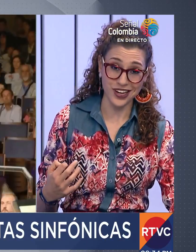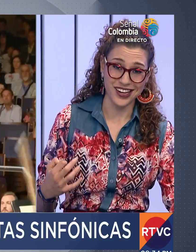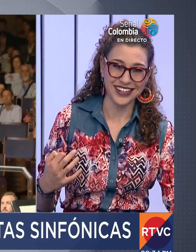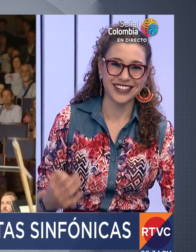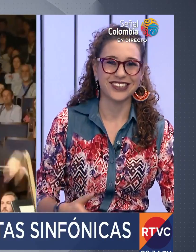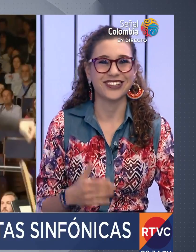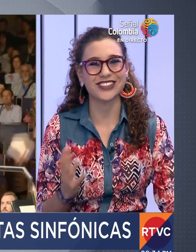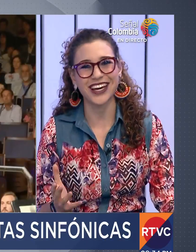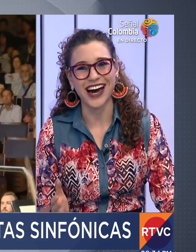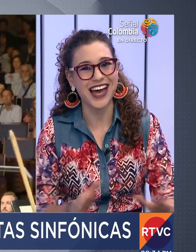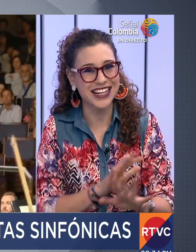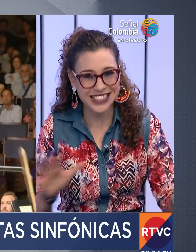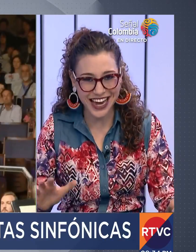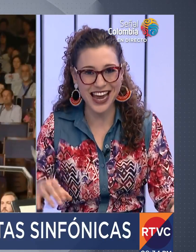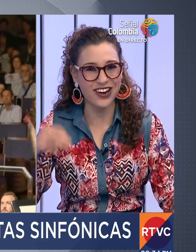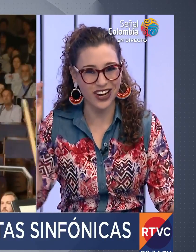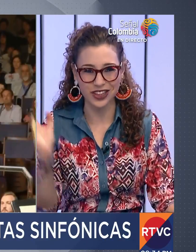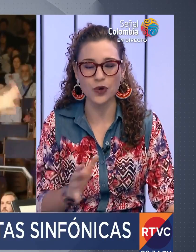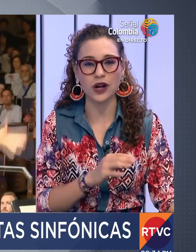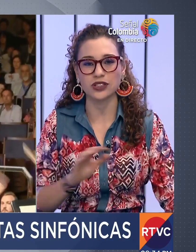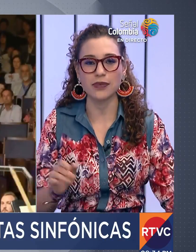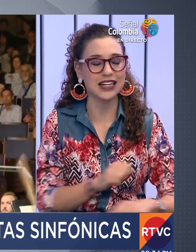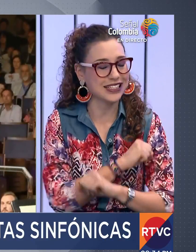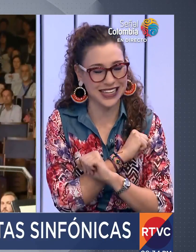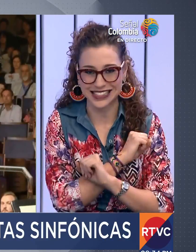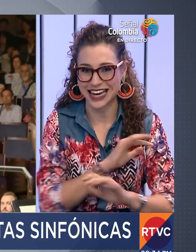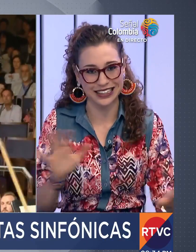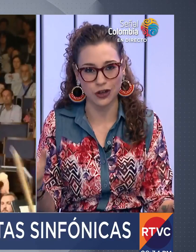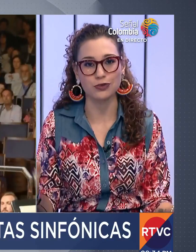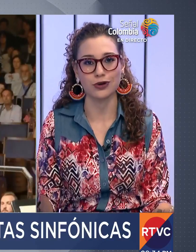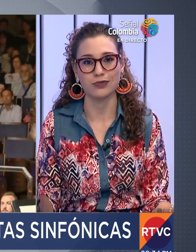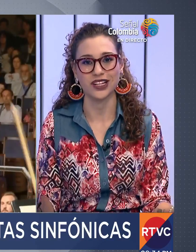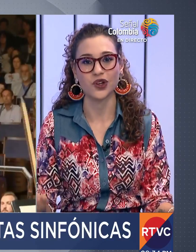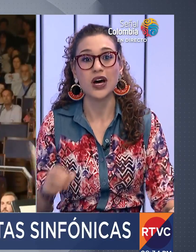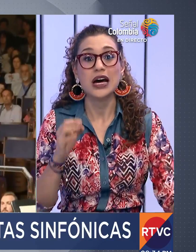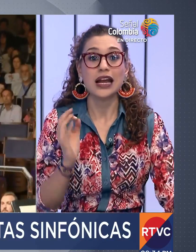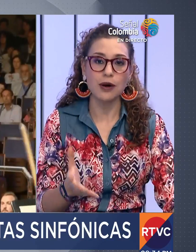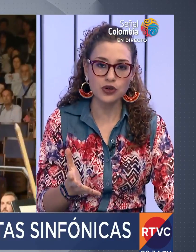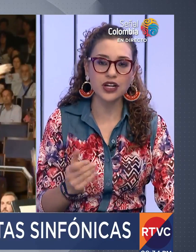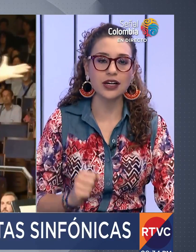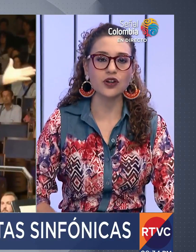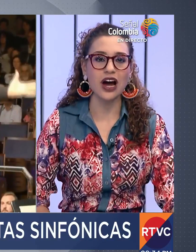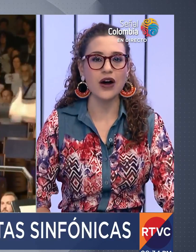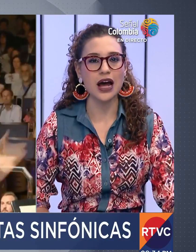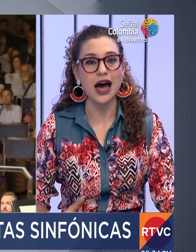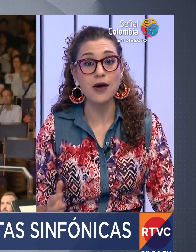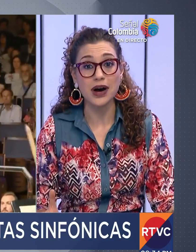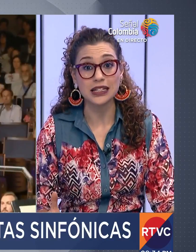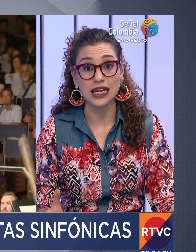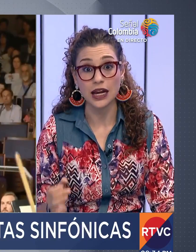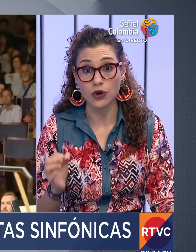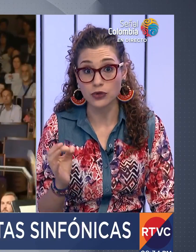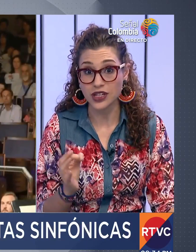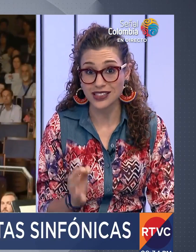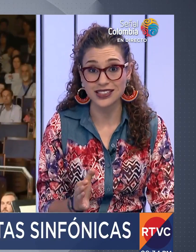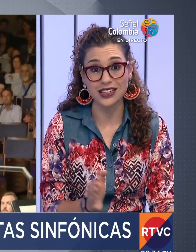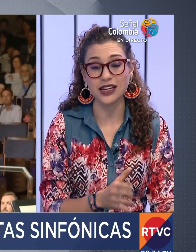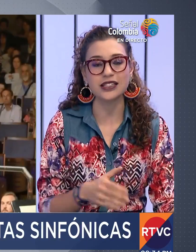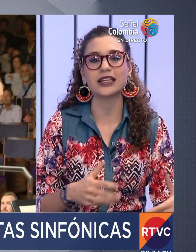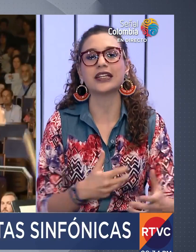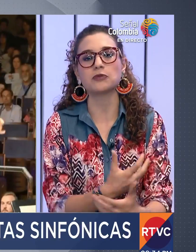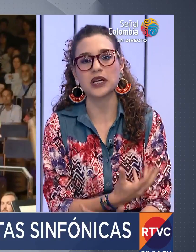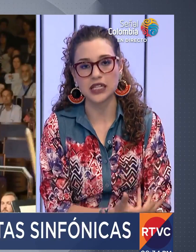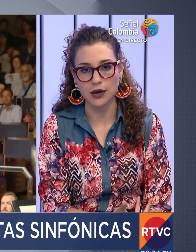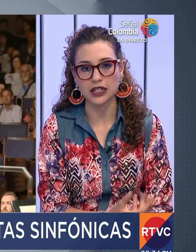bien portada. O sea, el cello, la tuba, los timbales, descartados por completo. La música que tocaban, además, era una música